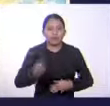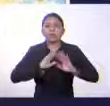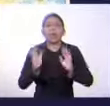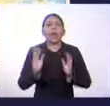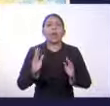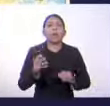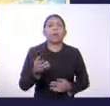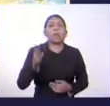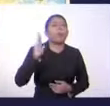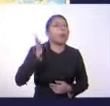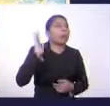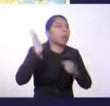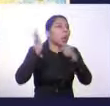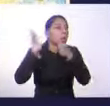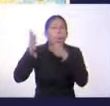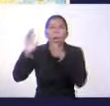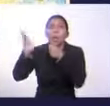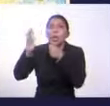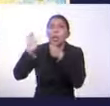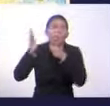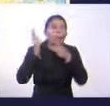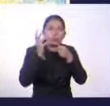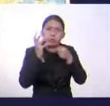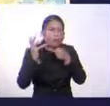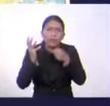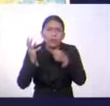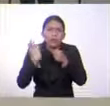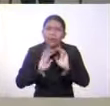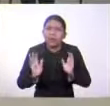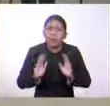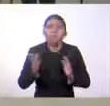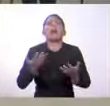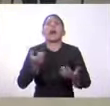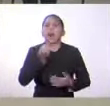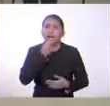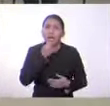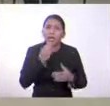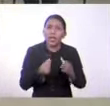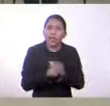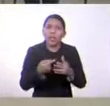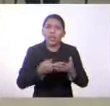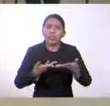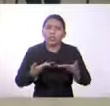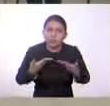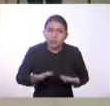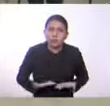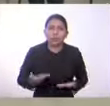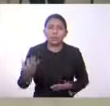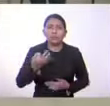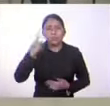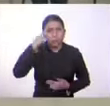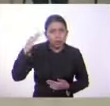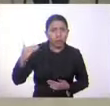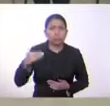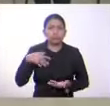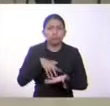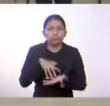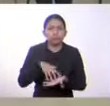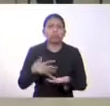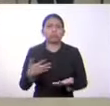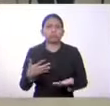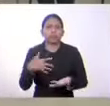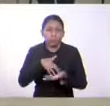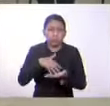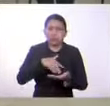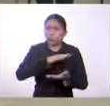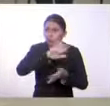vacío y formalista, se quedan nada más en un nivel abstracto. Los derechos humanos requieren condiciones políticas públicas, inversión